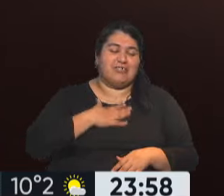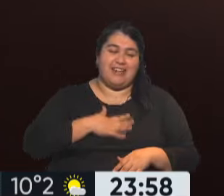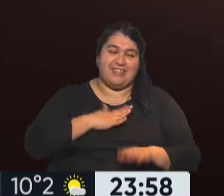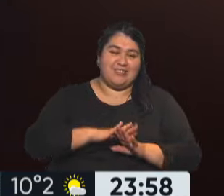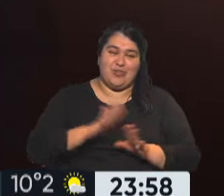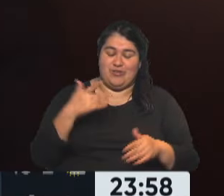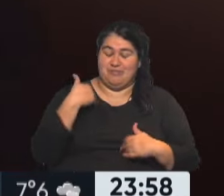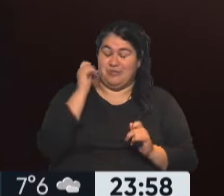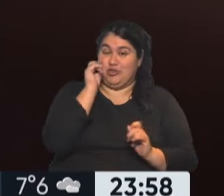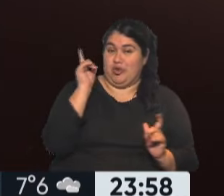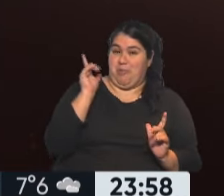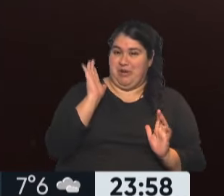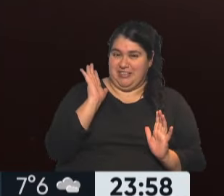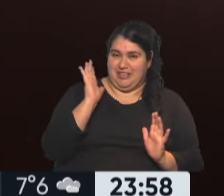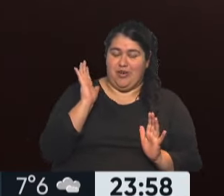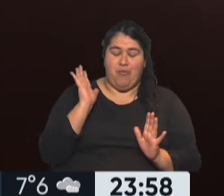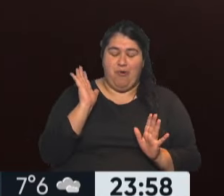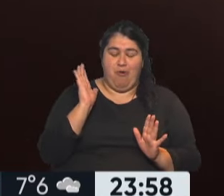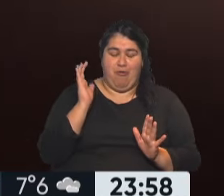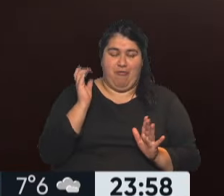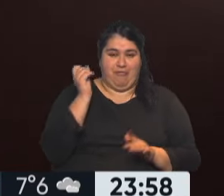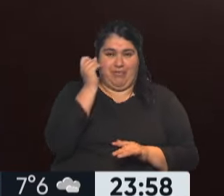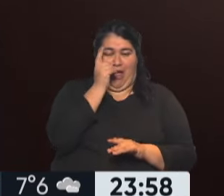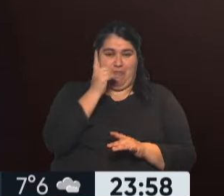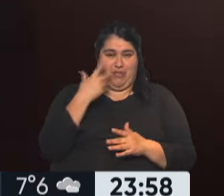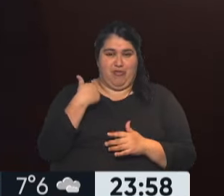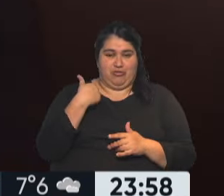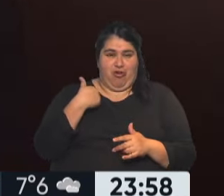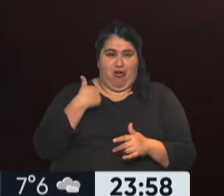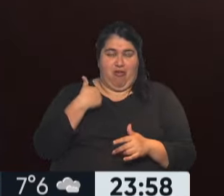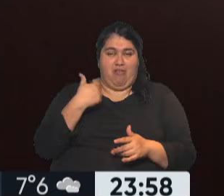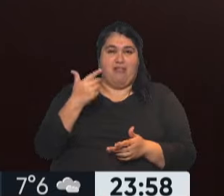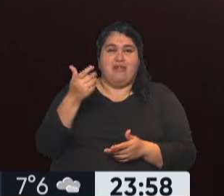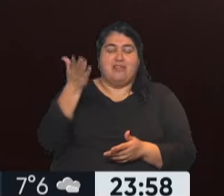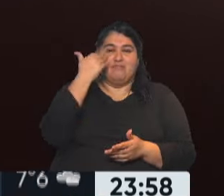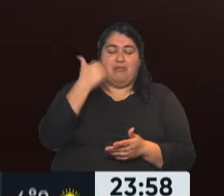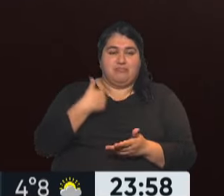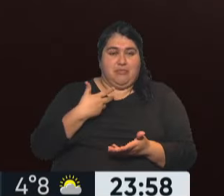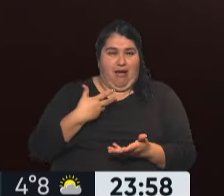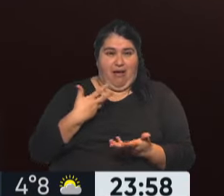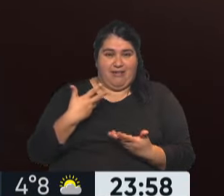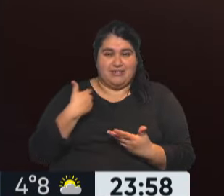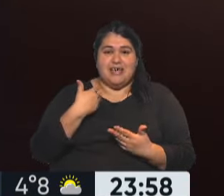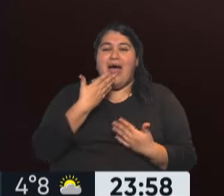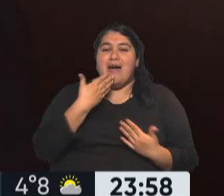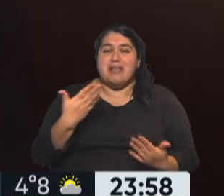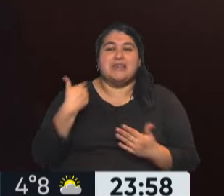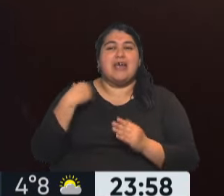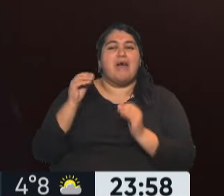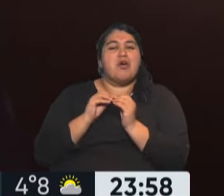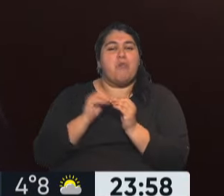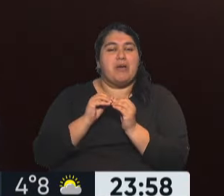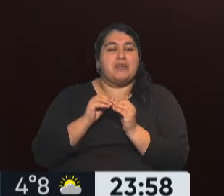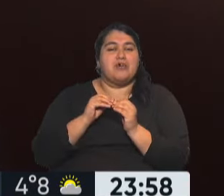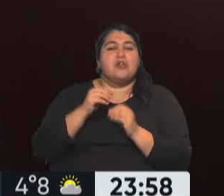Me sorprendió un poco porque fue como muy rápido y no sabía lo que iba a decir. Me olvidé de agradecerle a mi compañero, que es